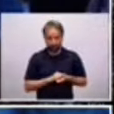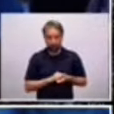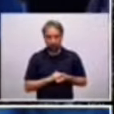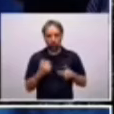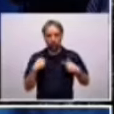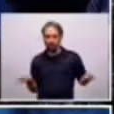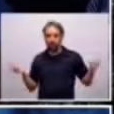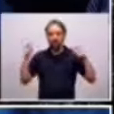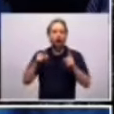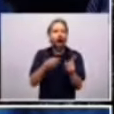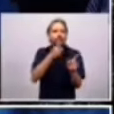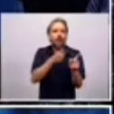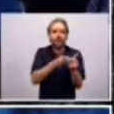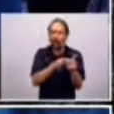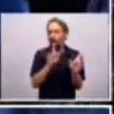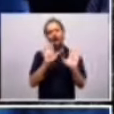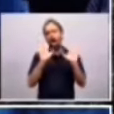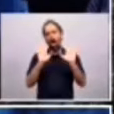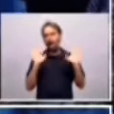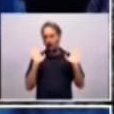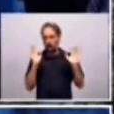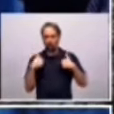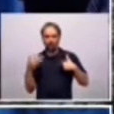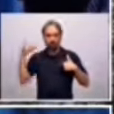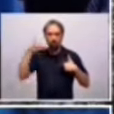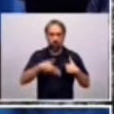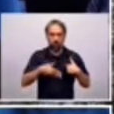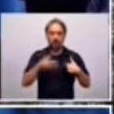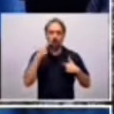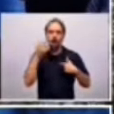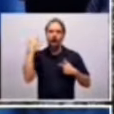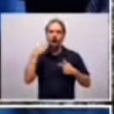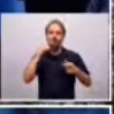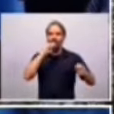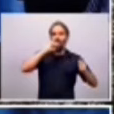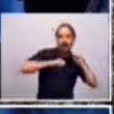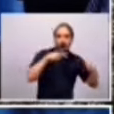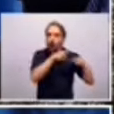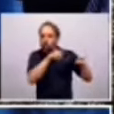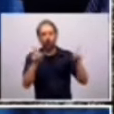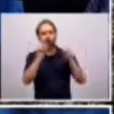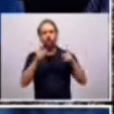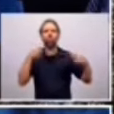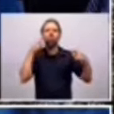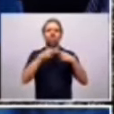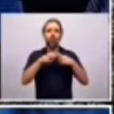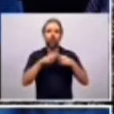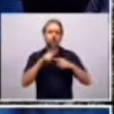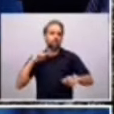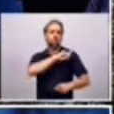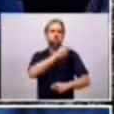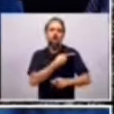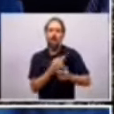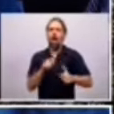desde el tuit, qué sé yo, pero es gobernador. Yo quiero escuchar a todos los gobernadores, yo quiero escuchar a los intendentes, yo quiero escuchar